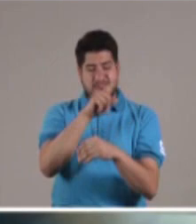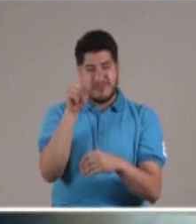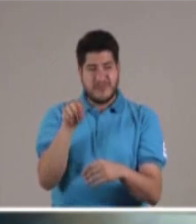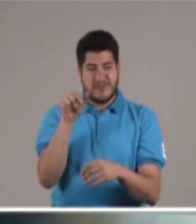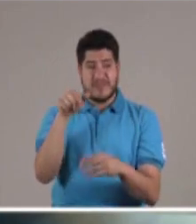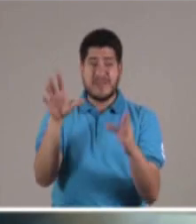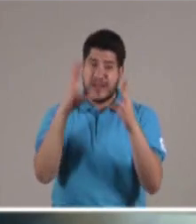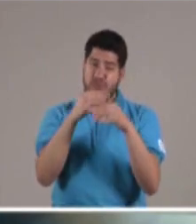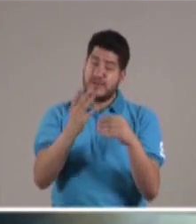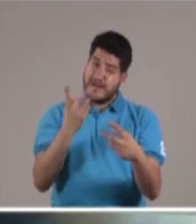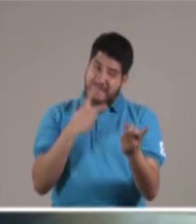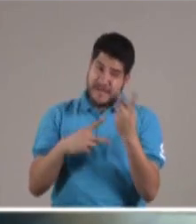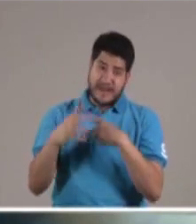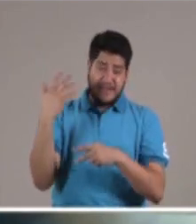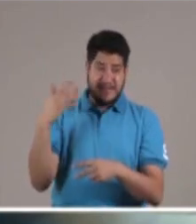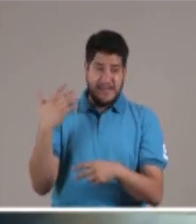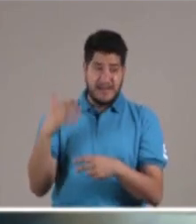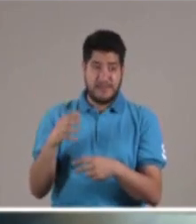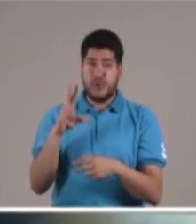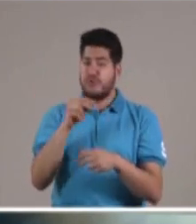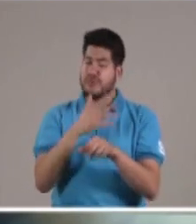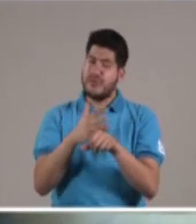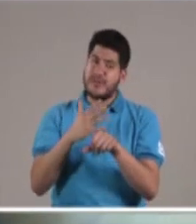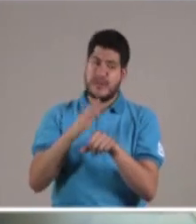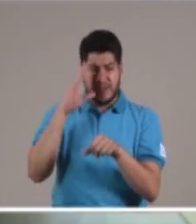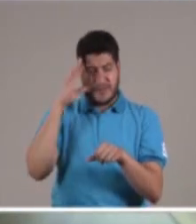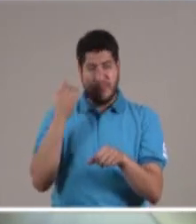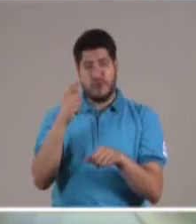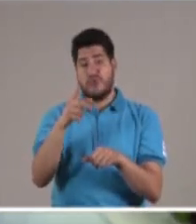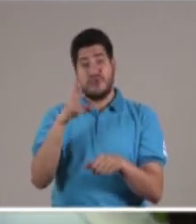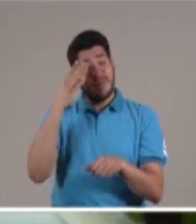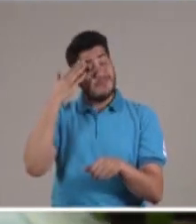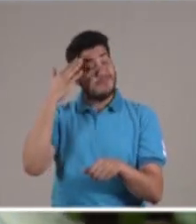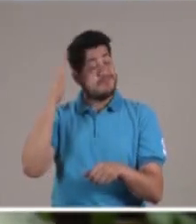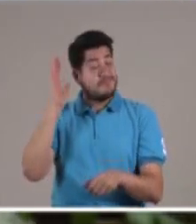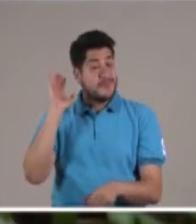no se tarde porque usted no sabe